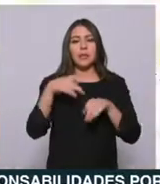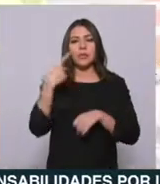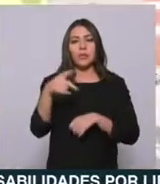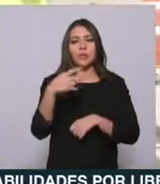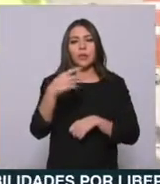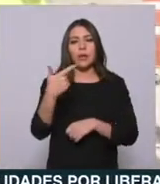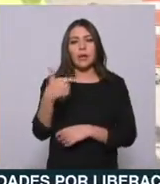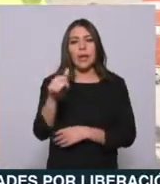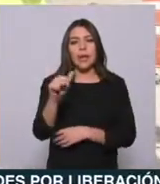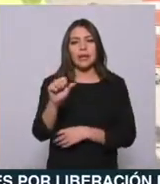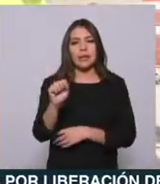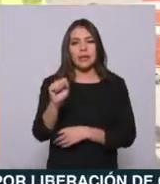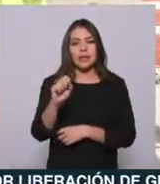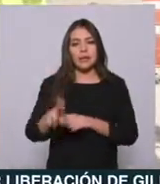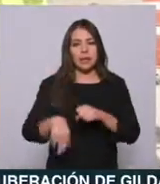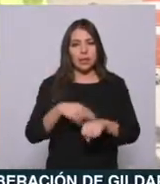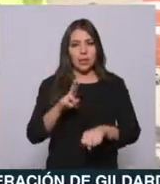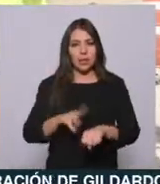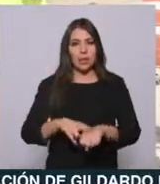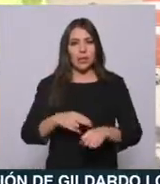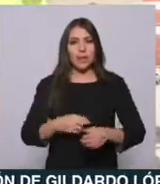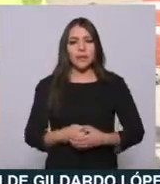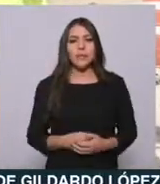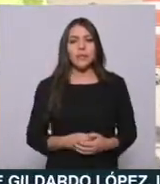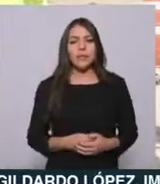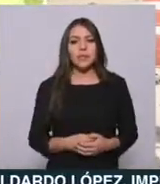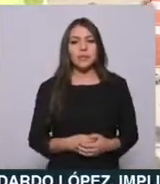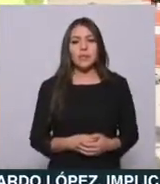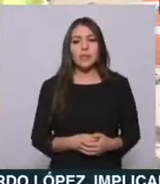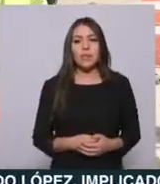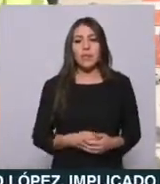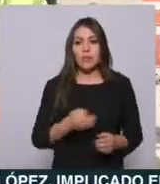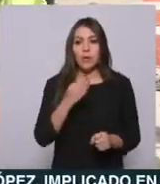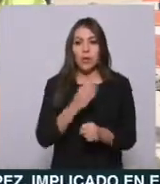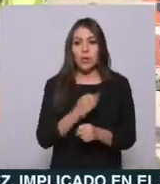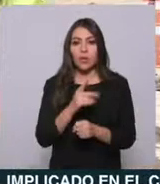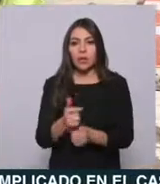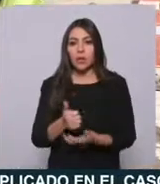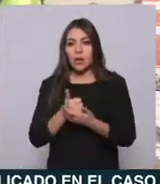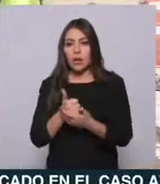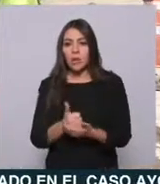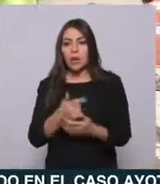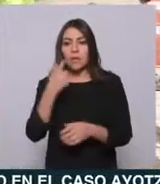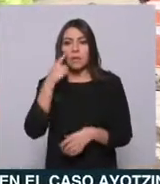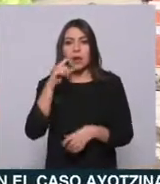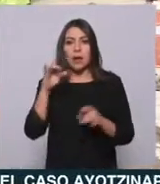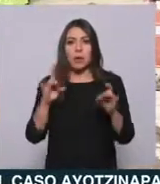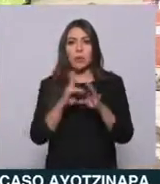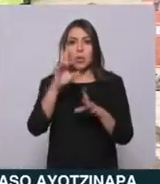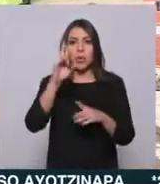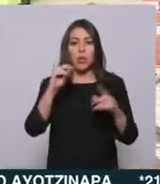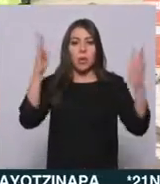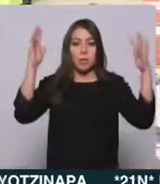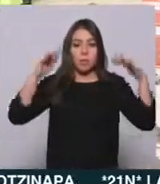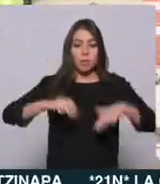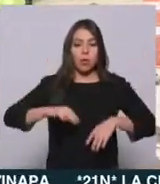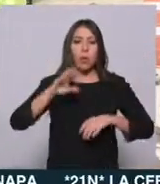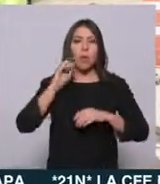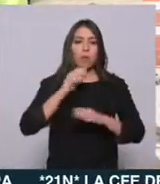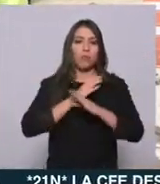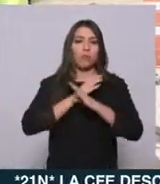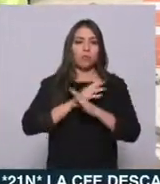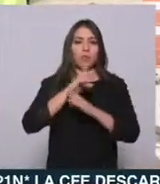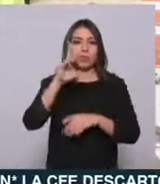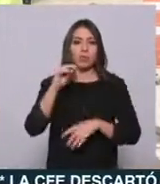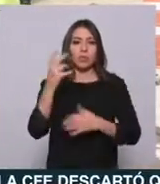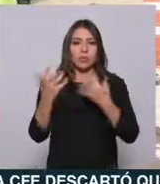En este momento estamos apoyando en la prevención de algún incendio o algún derrumbe. Tenemos dos grupos, el de incendio y